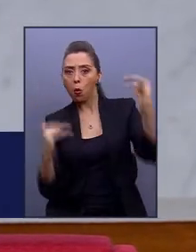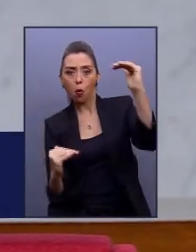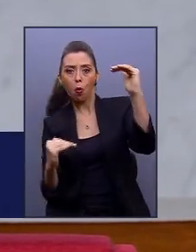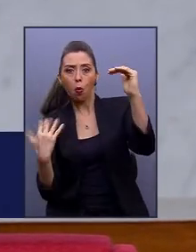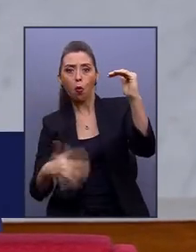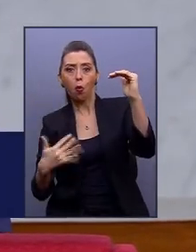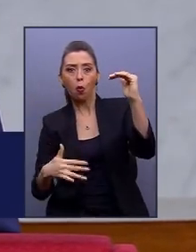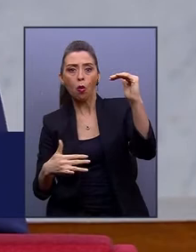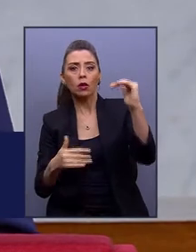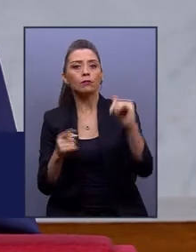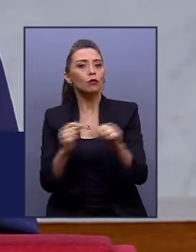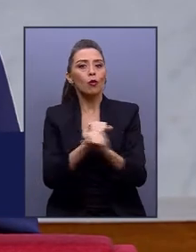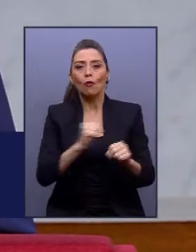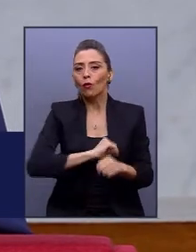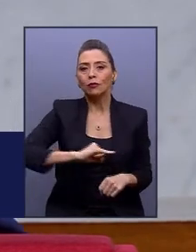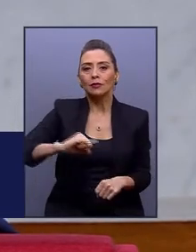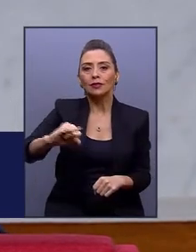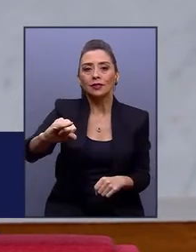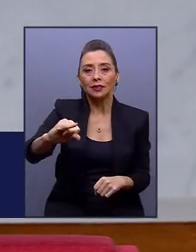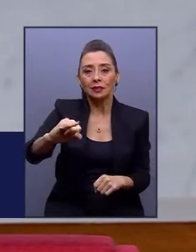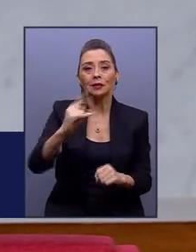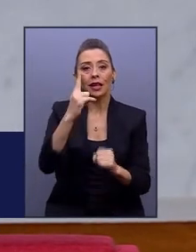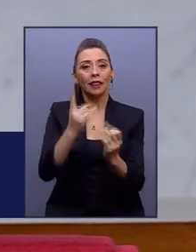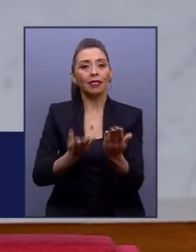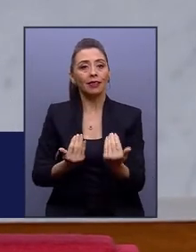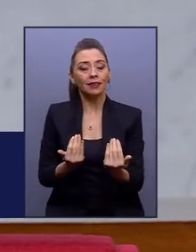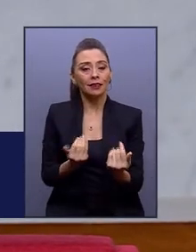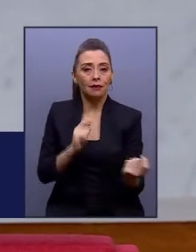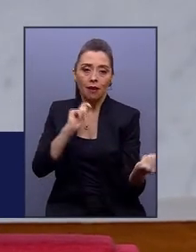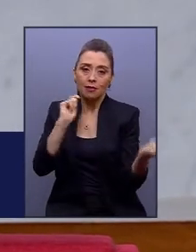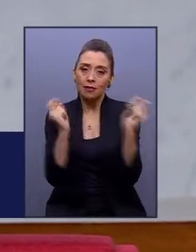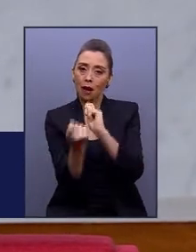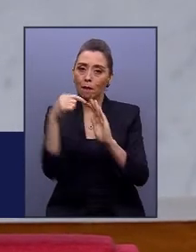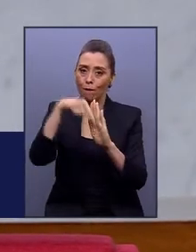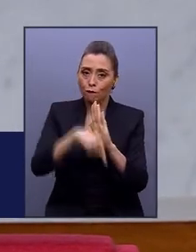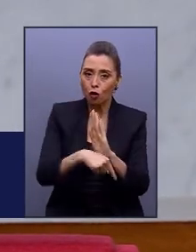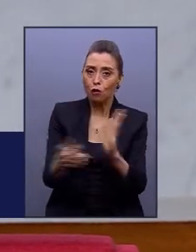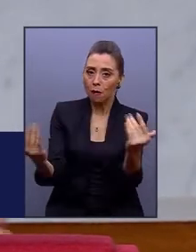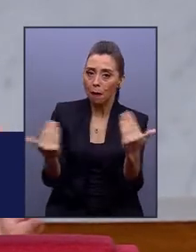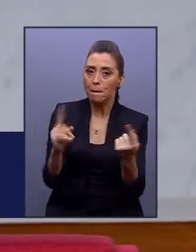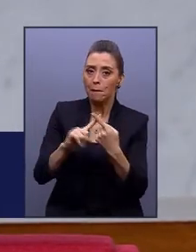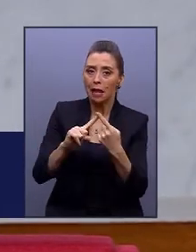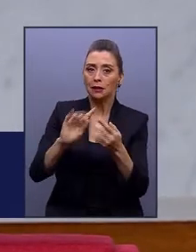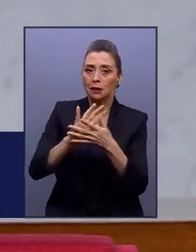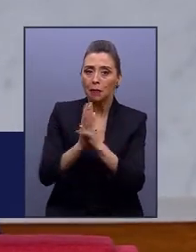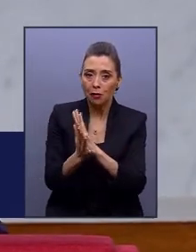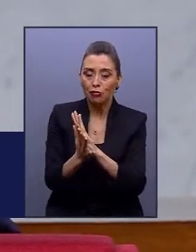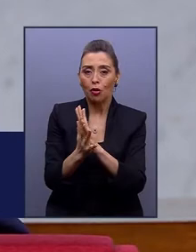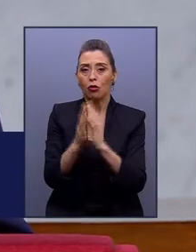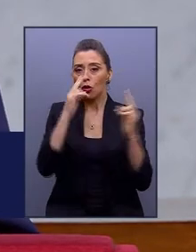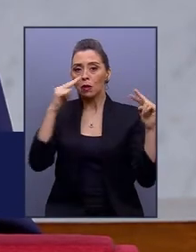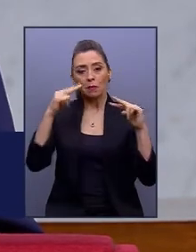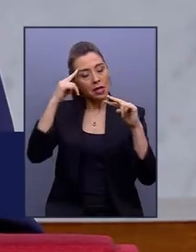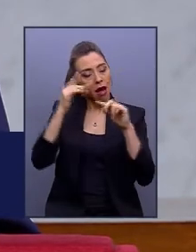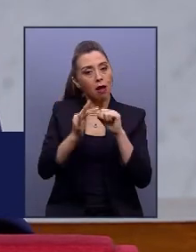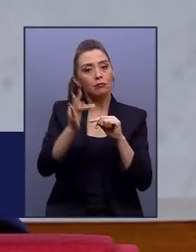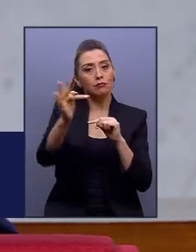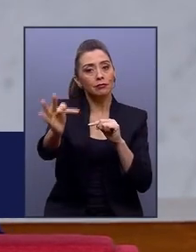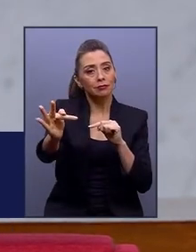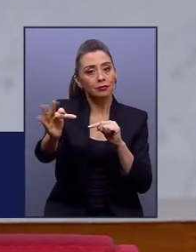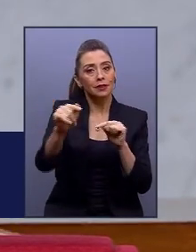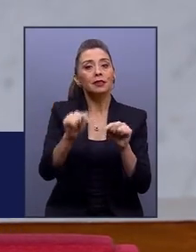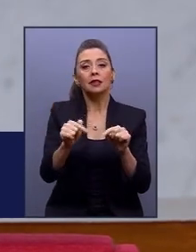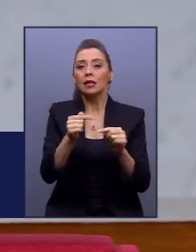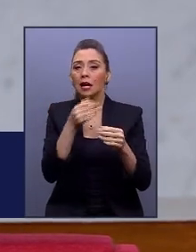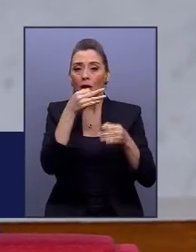y eso no era sostenible. Era necesario hacer cambios de fondo con participación de todos y mirada de largo plazo. Era hora de ir de